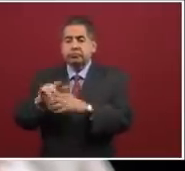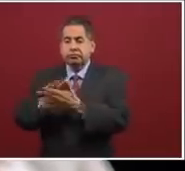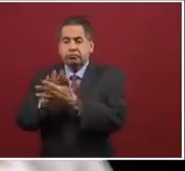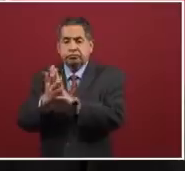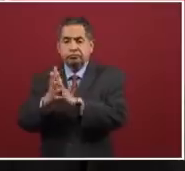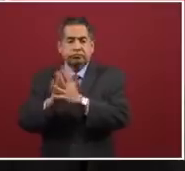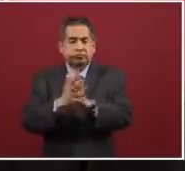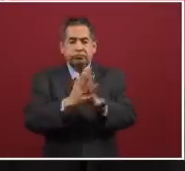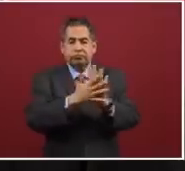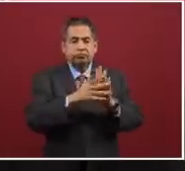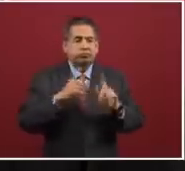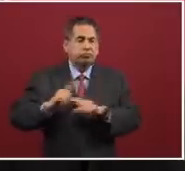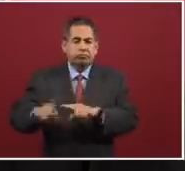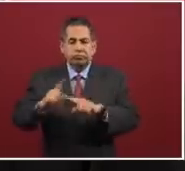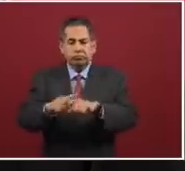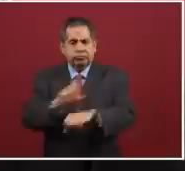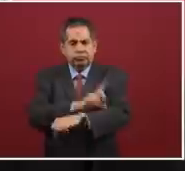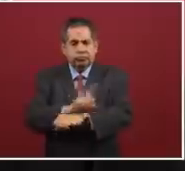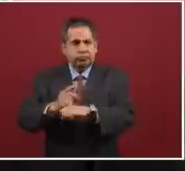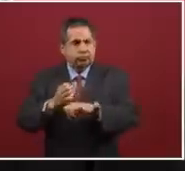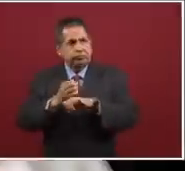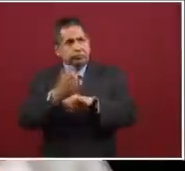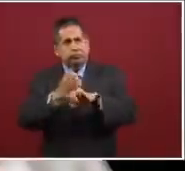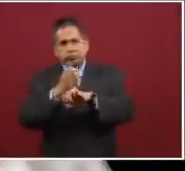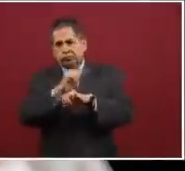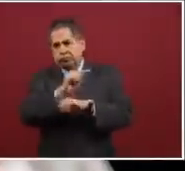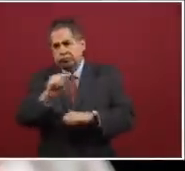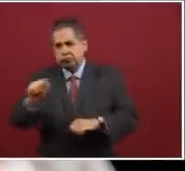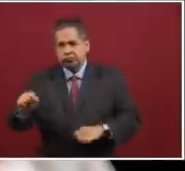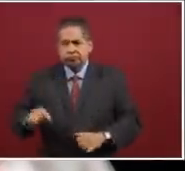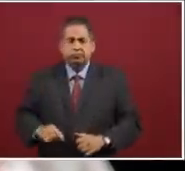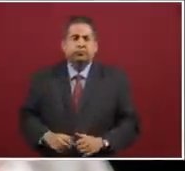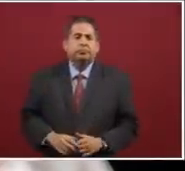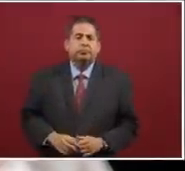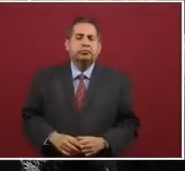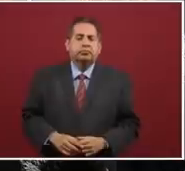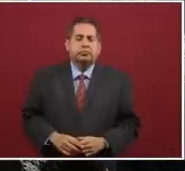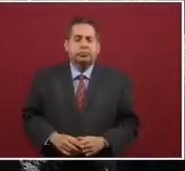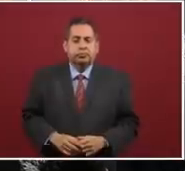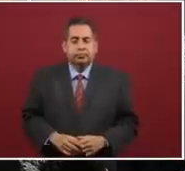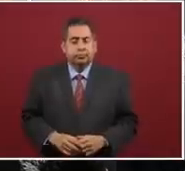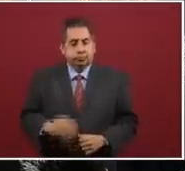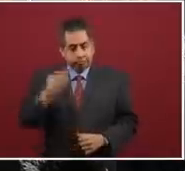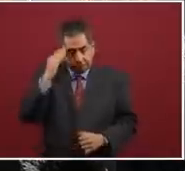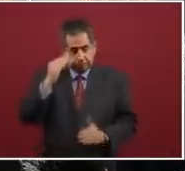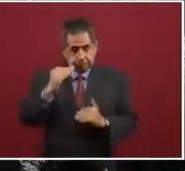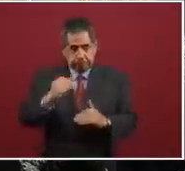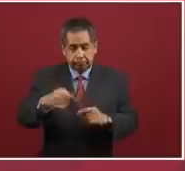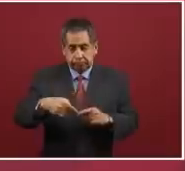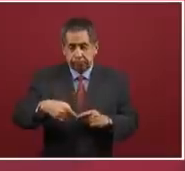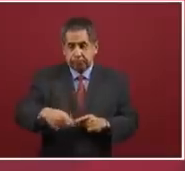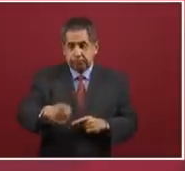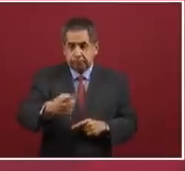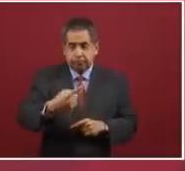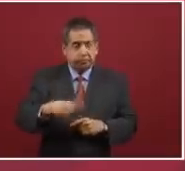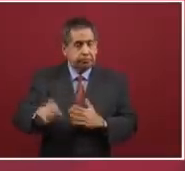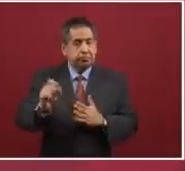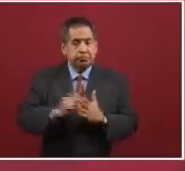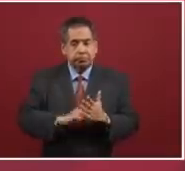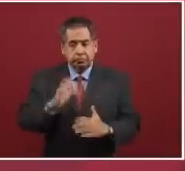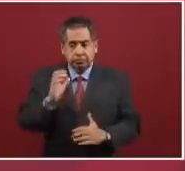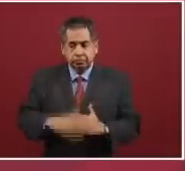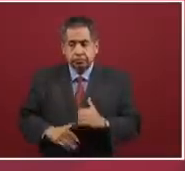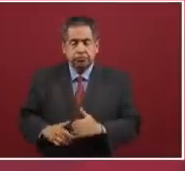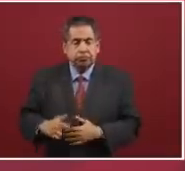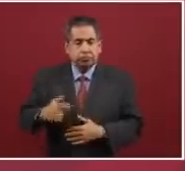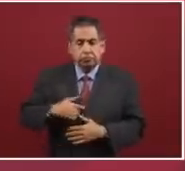las delegaciones estatales en cada una de las entidades? El plazo es este fin de mes. Hoy tengo